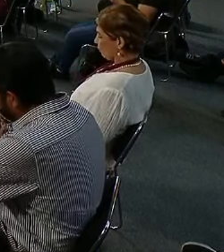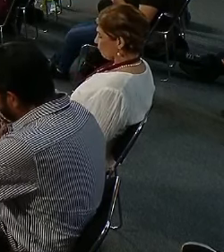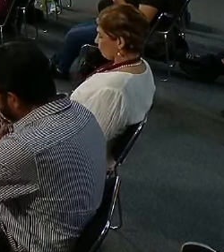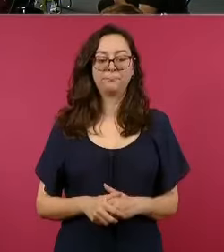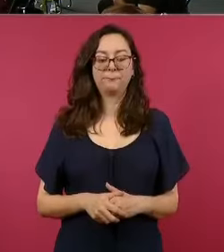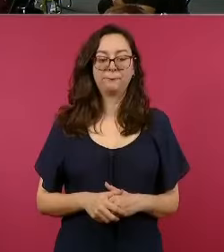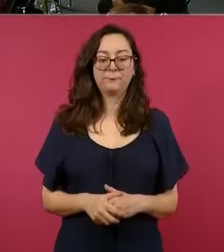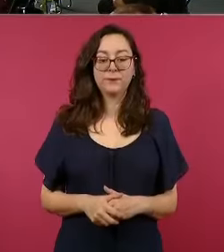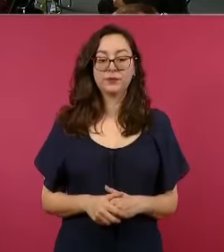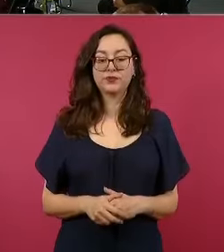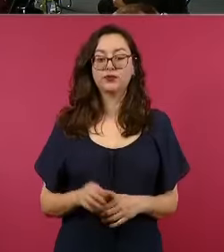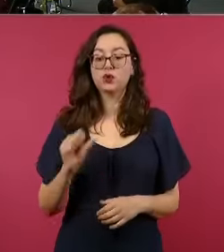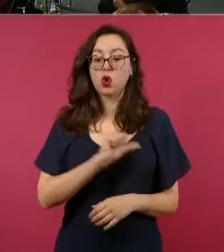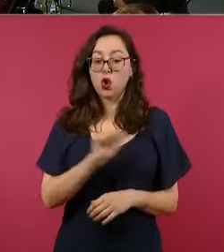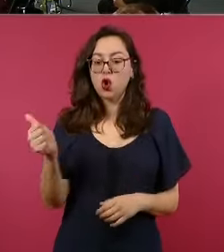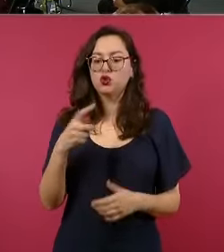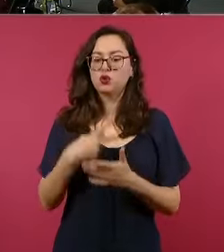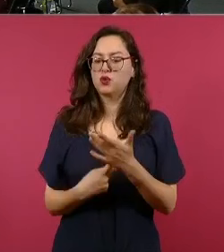200000